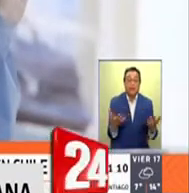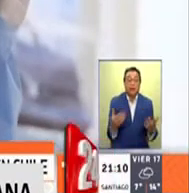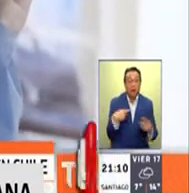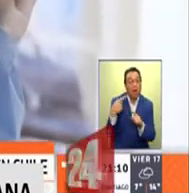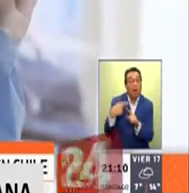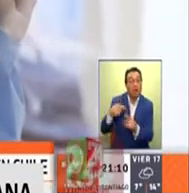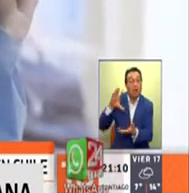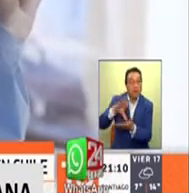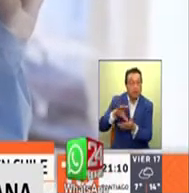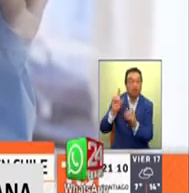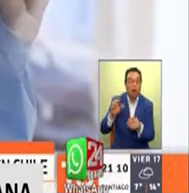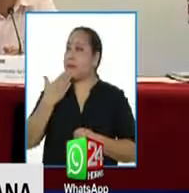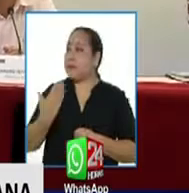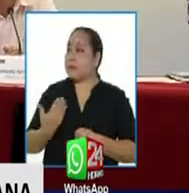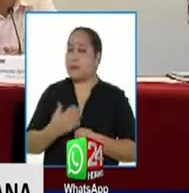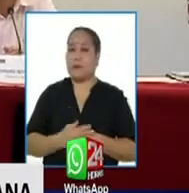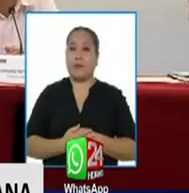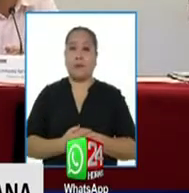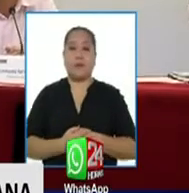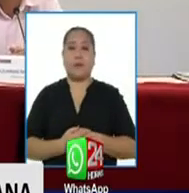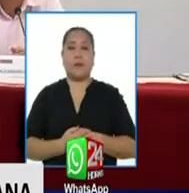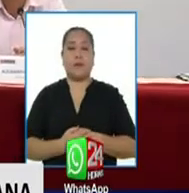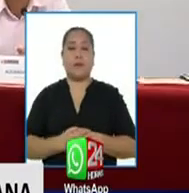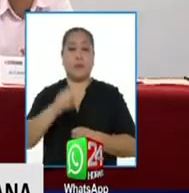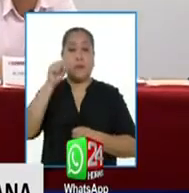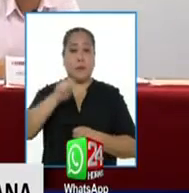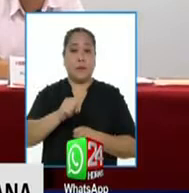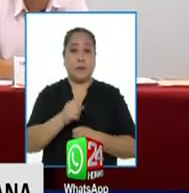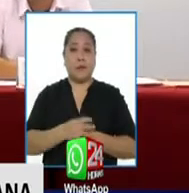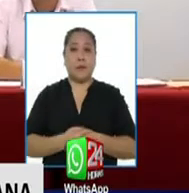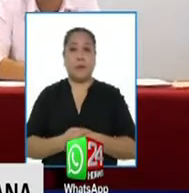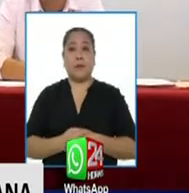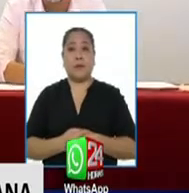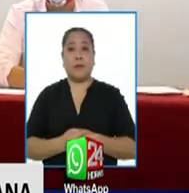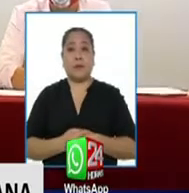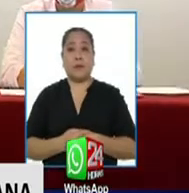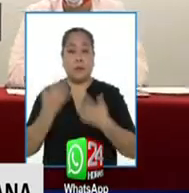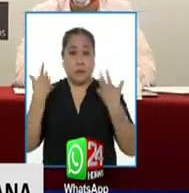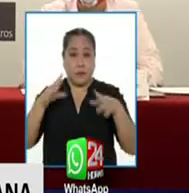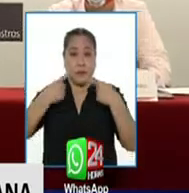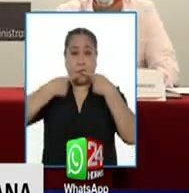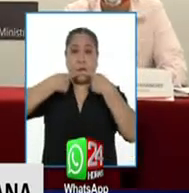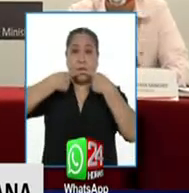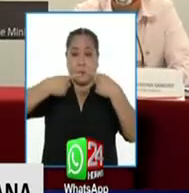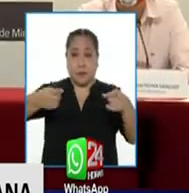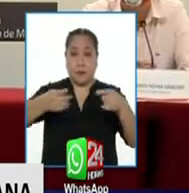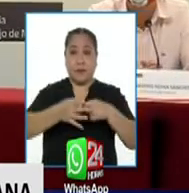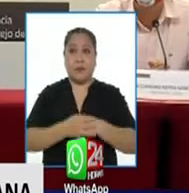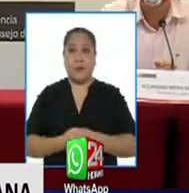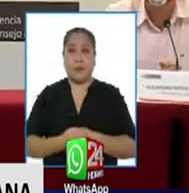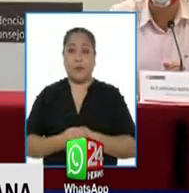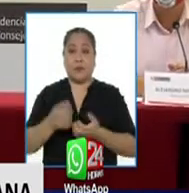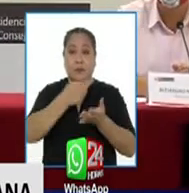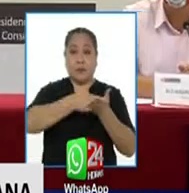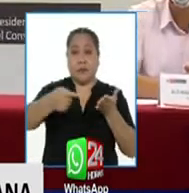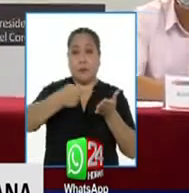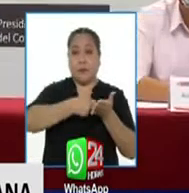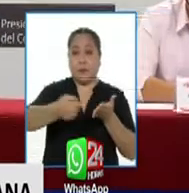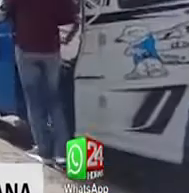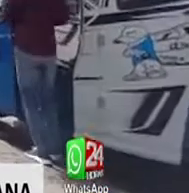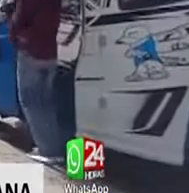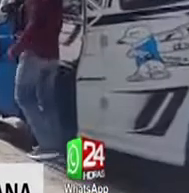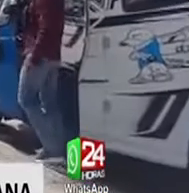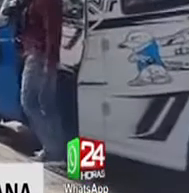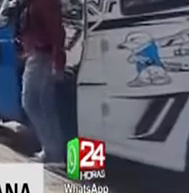va a ser de los que se van a vacunar. La ministra Cornejo señaló que la situación de cada región es analizada de manera